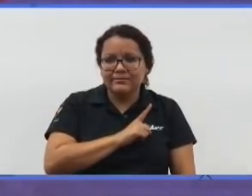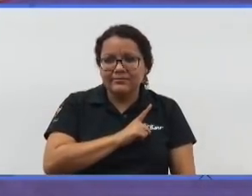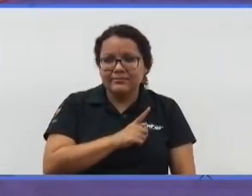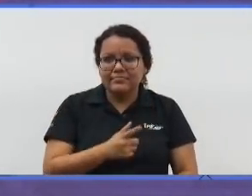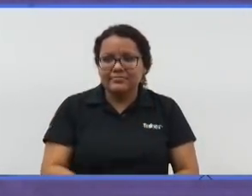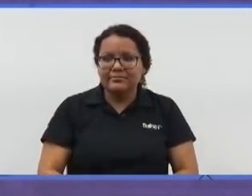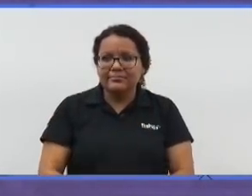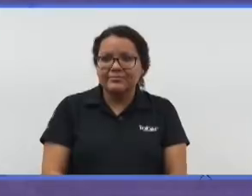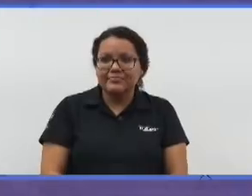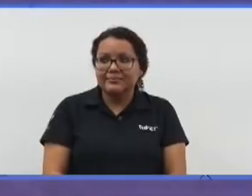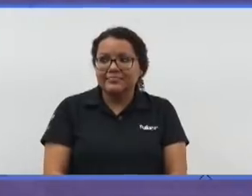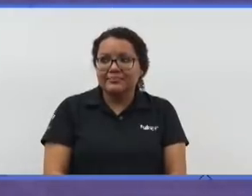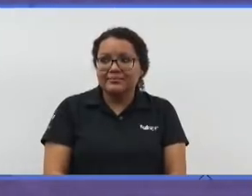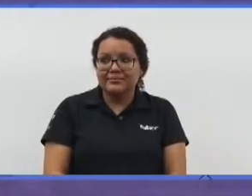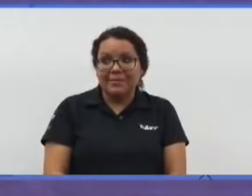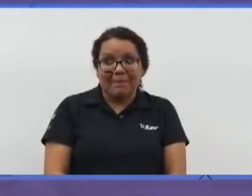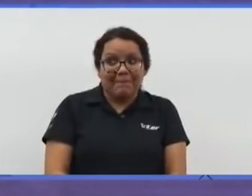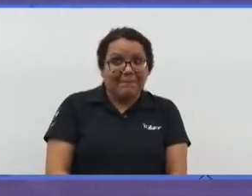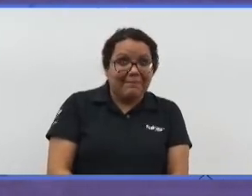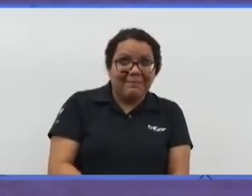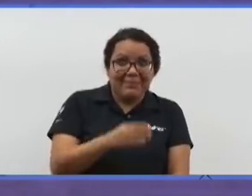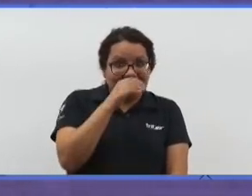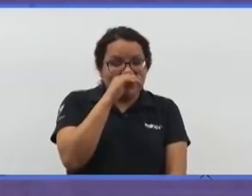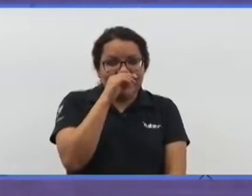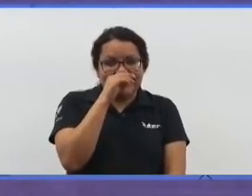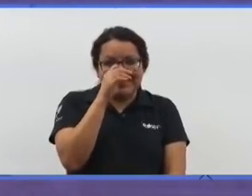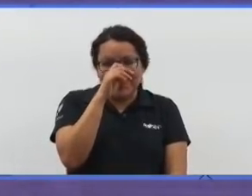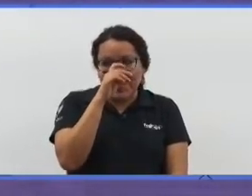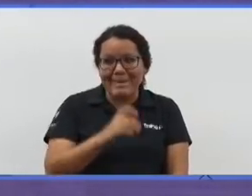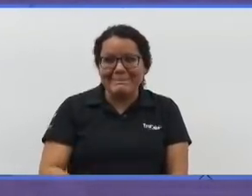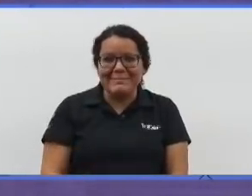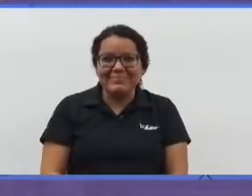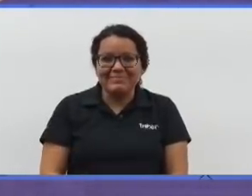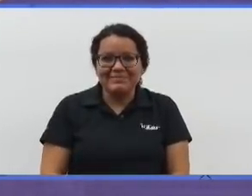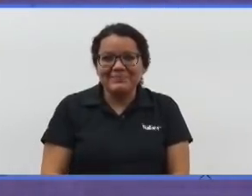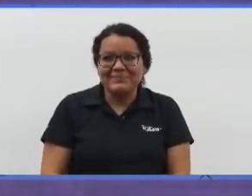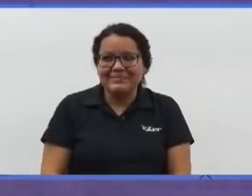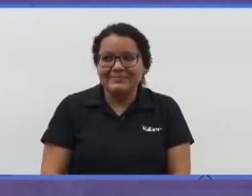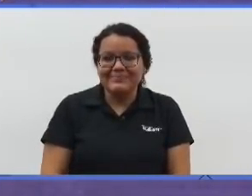tengo no tiene cola usted y yo tenemos cola